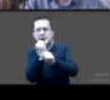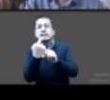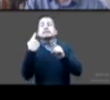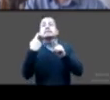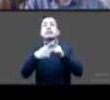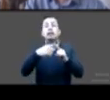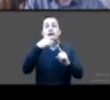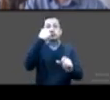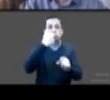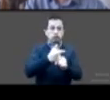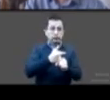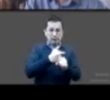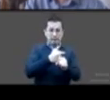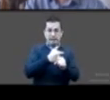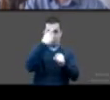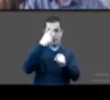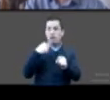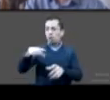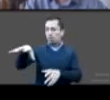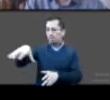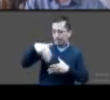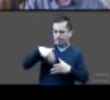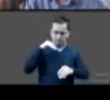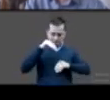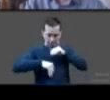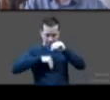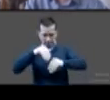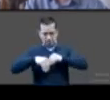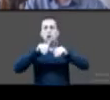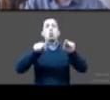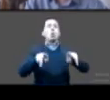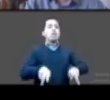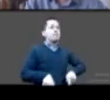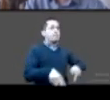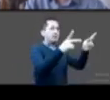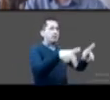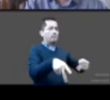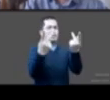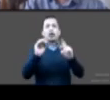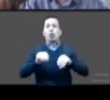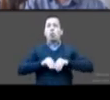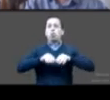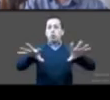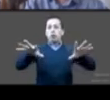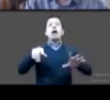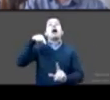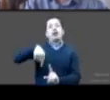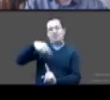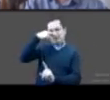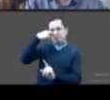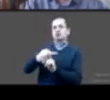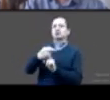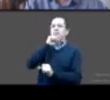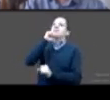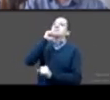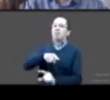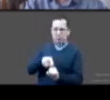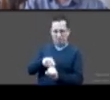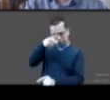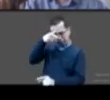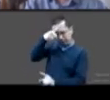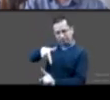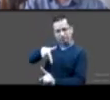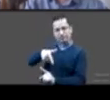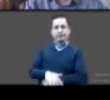material y aquel, obviamente, que produce este material. Pero lo importante aquí es que cuando